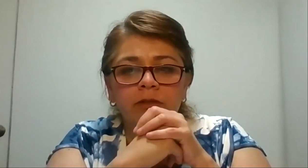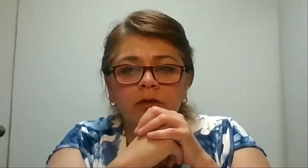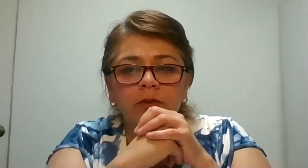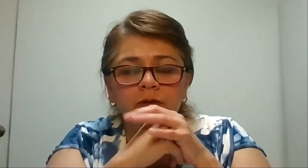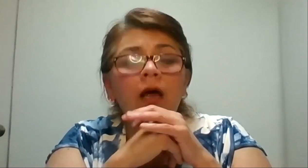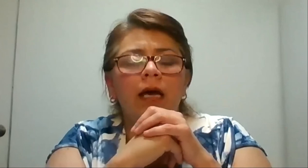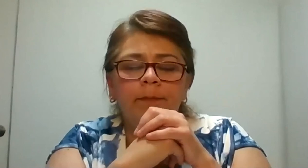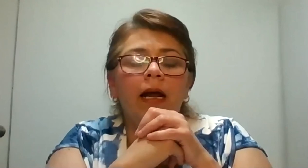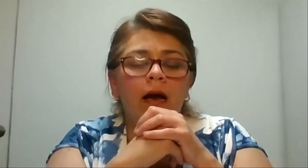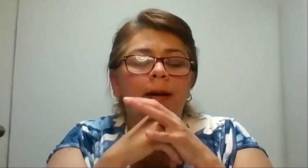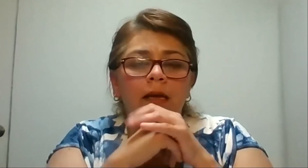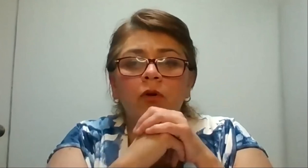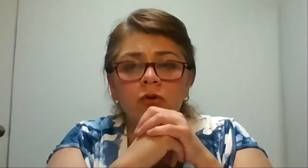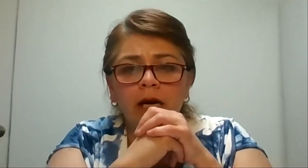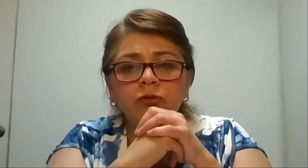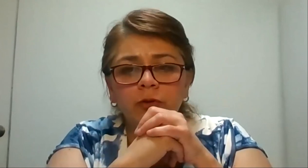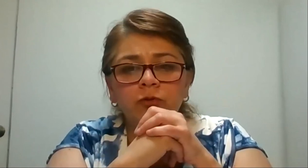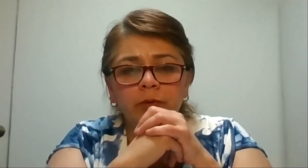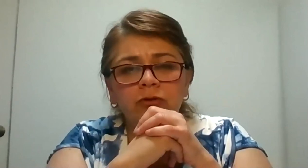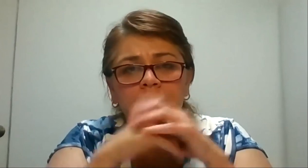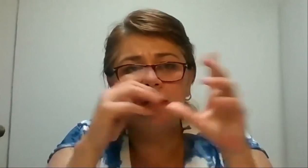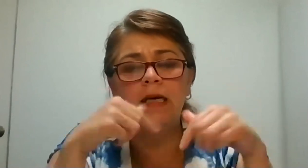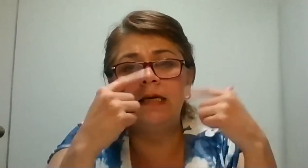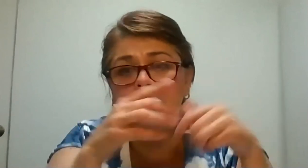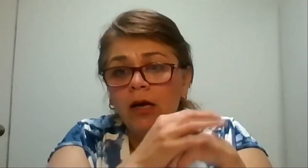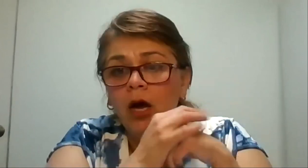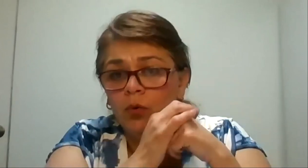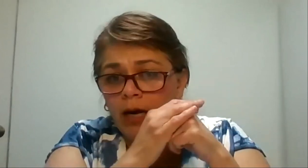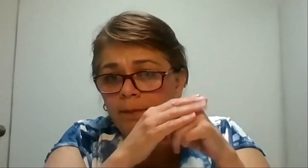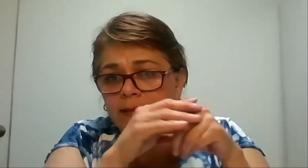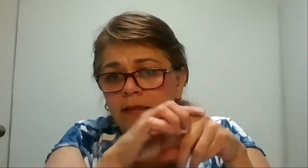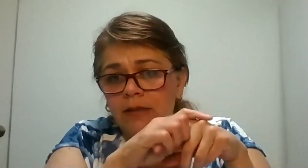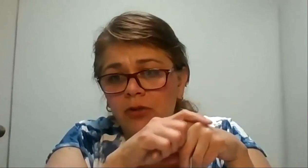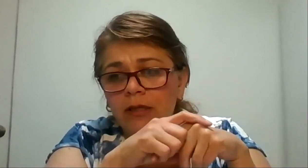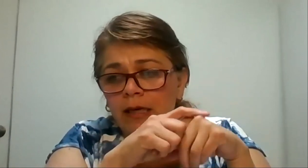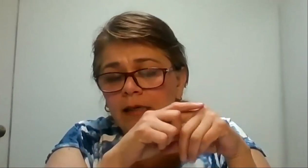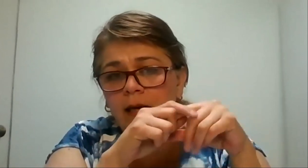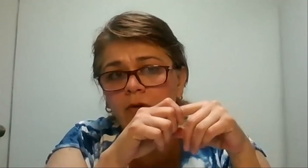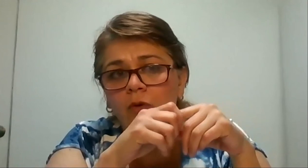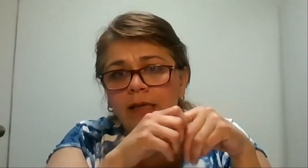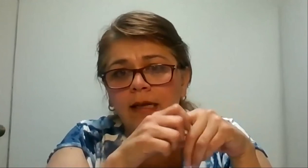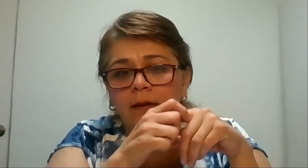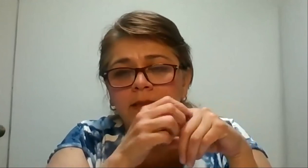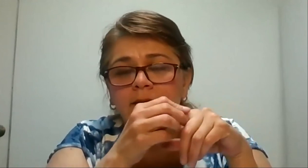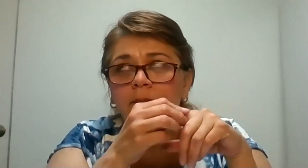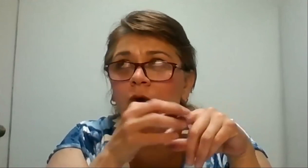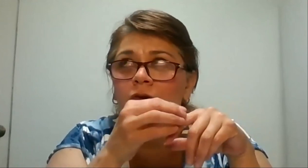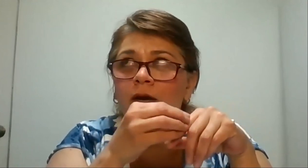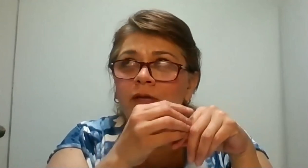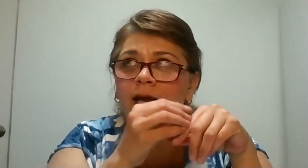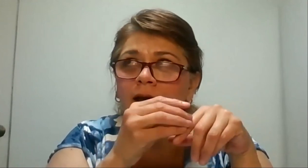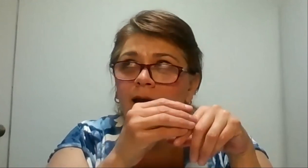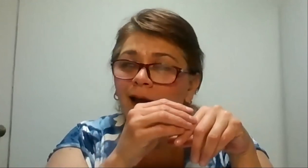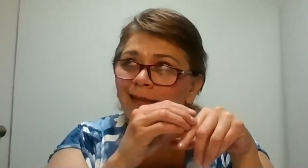con la visión y misión. Y para involucrarlos, por supuesto que tendrían que dar una capacitación y dejar claro cuál es la camiseta. Me